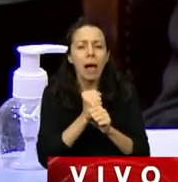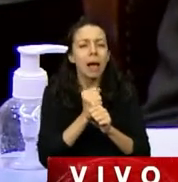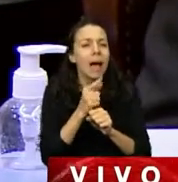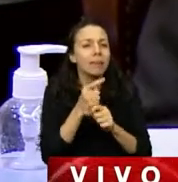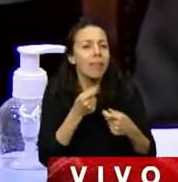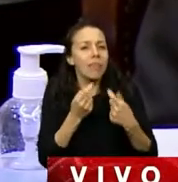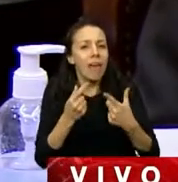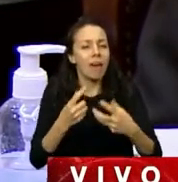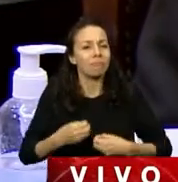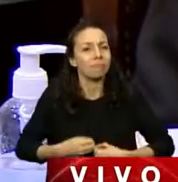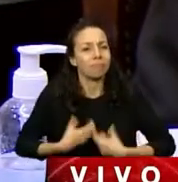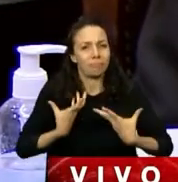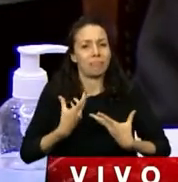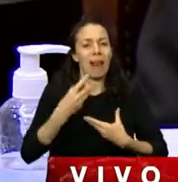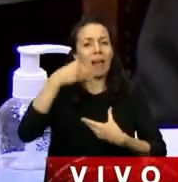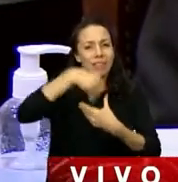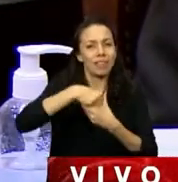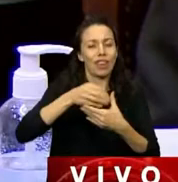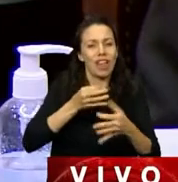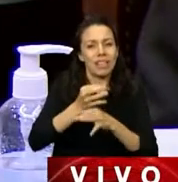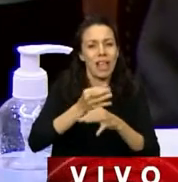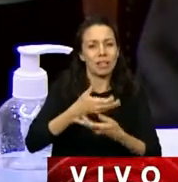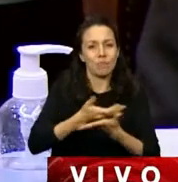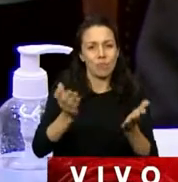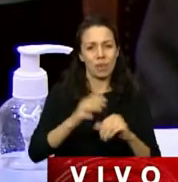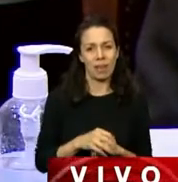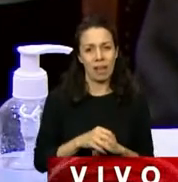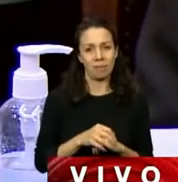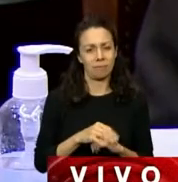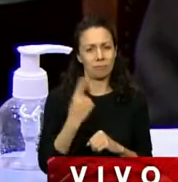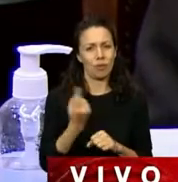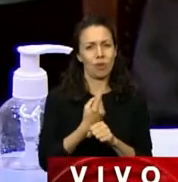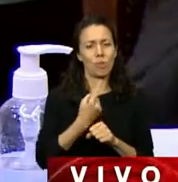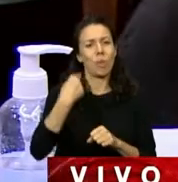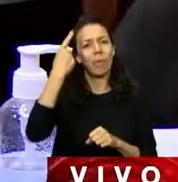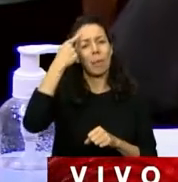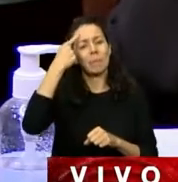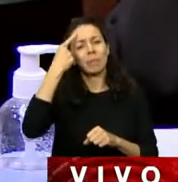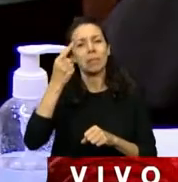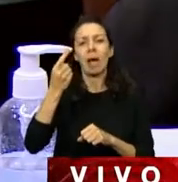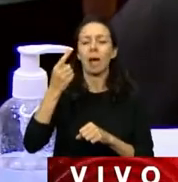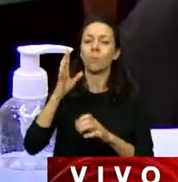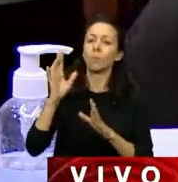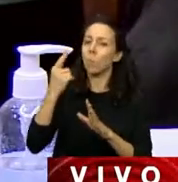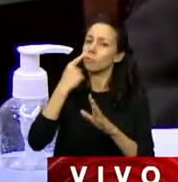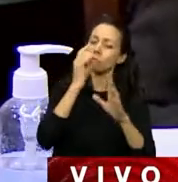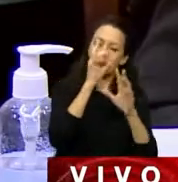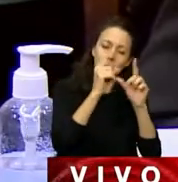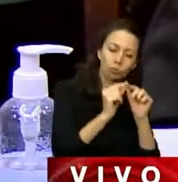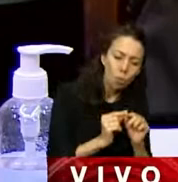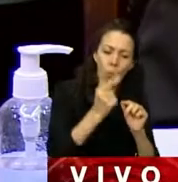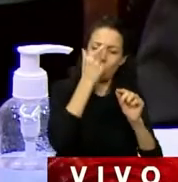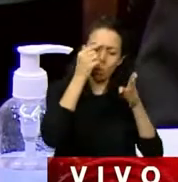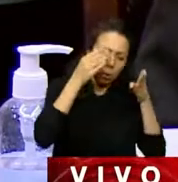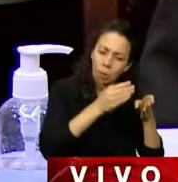de la enseñanza pública. No podemos hacer una valoración fría, porque sabemos que son ellos los que llegan a nuestro